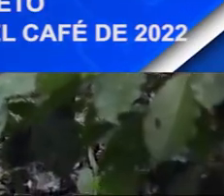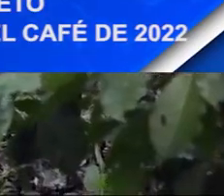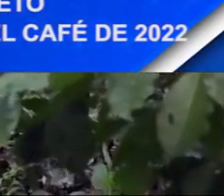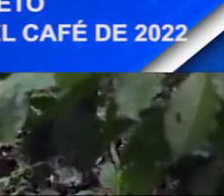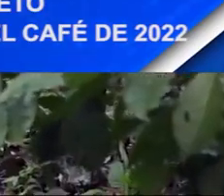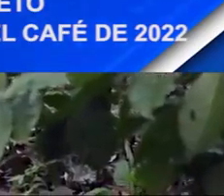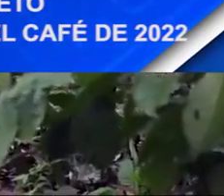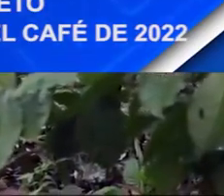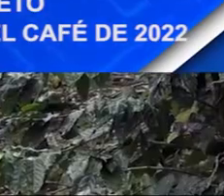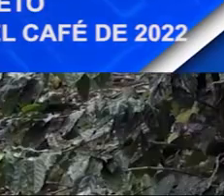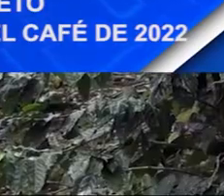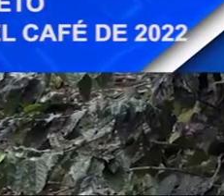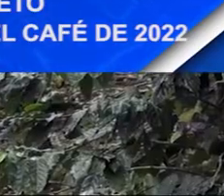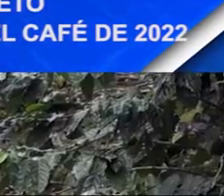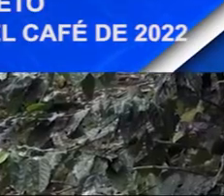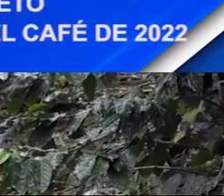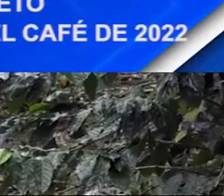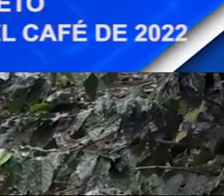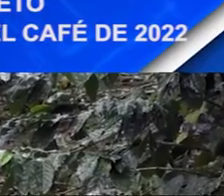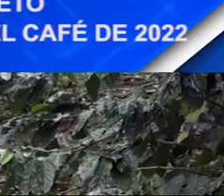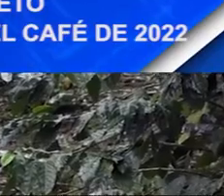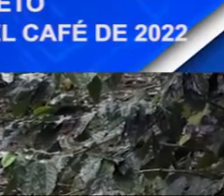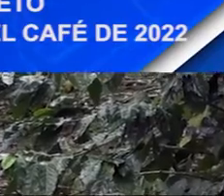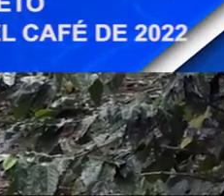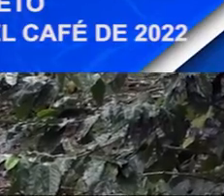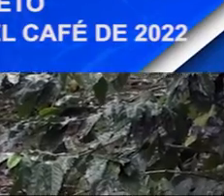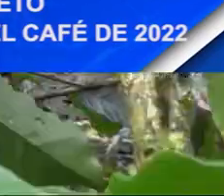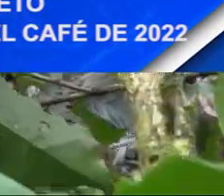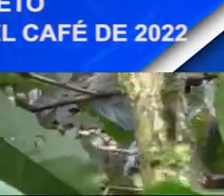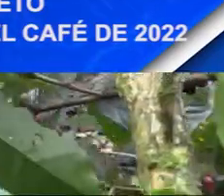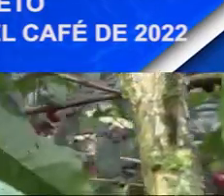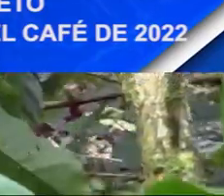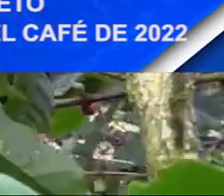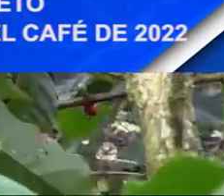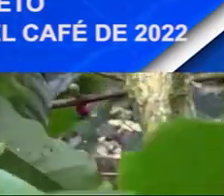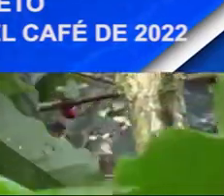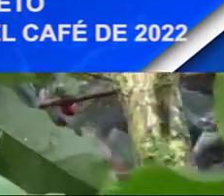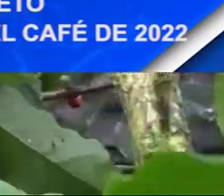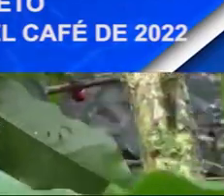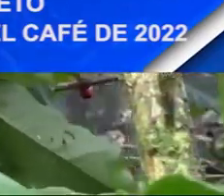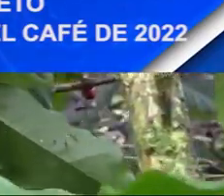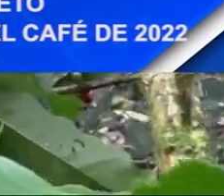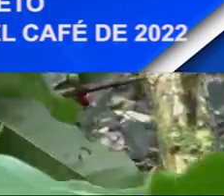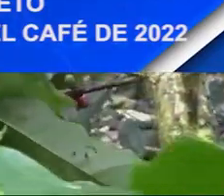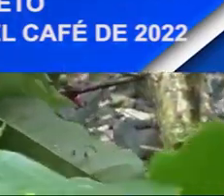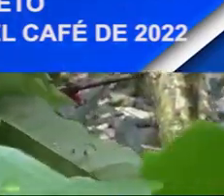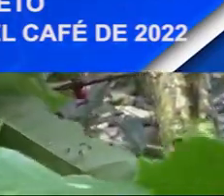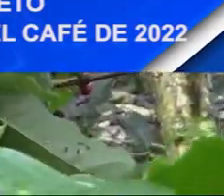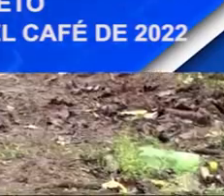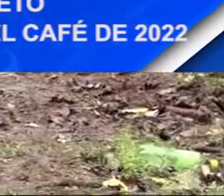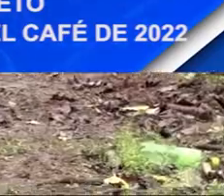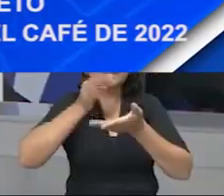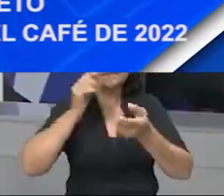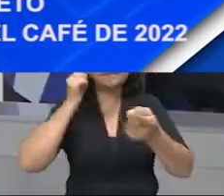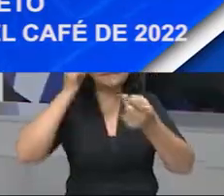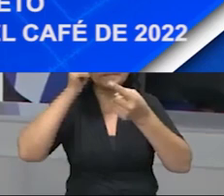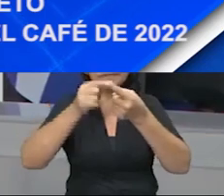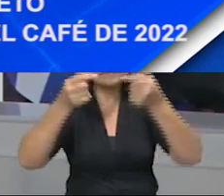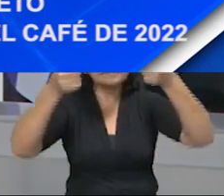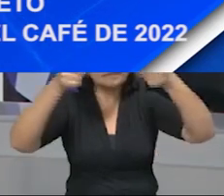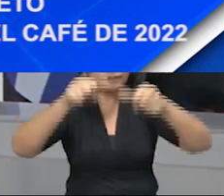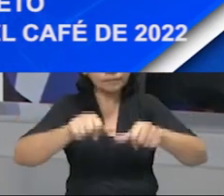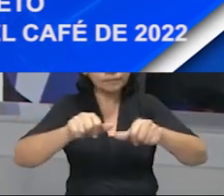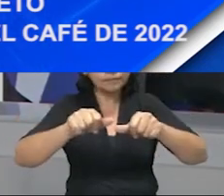de aprobación del Acuerdo Internacional del Café de 2022 para su debida consulta.